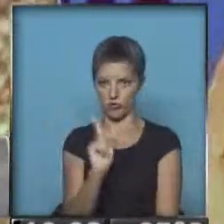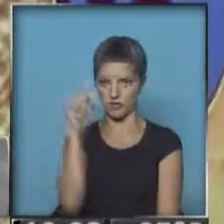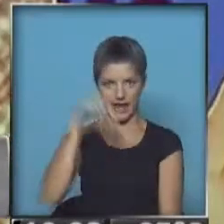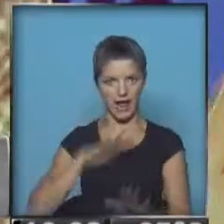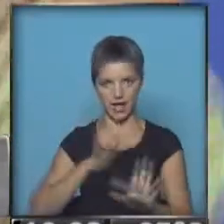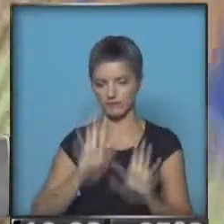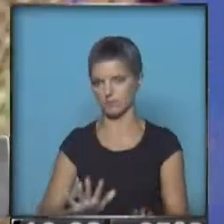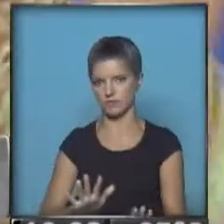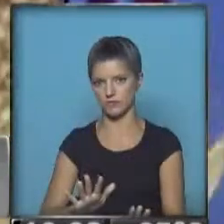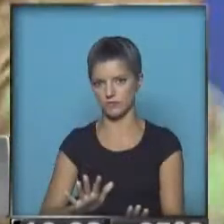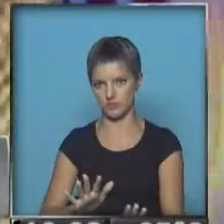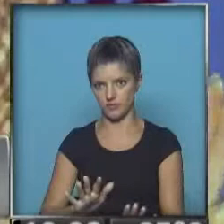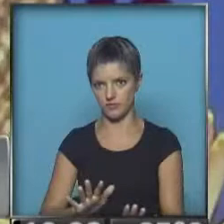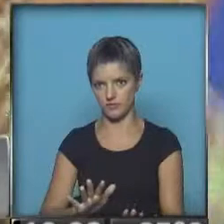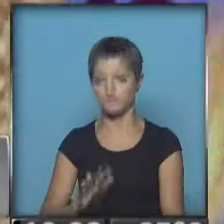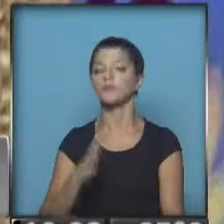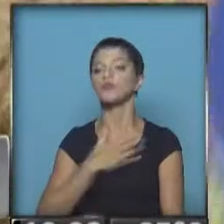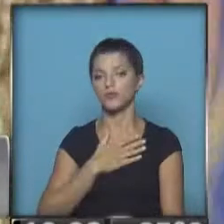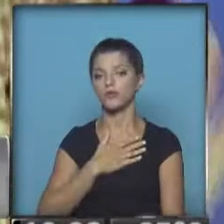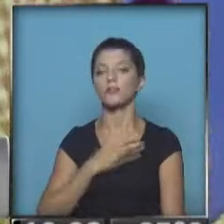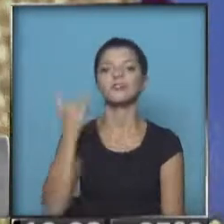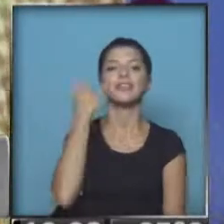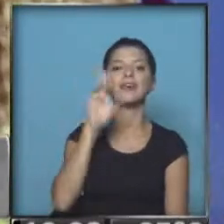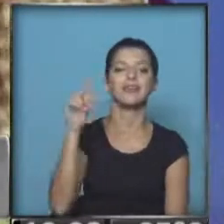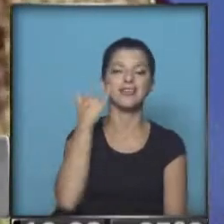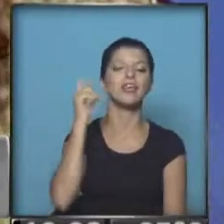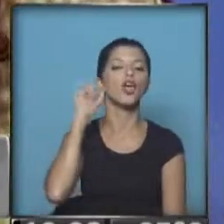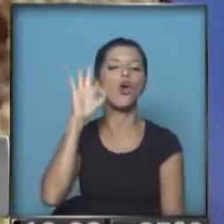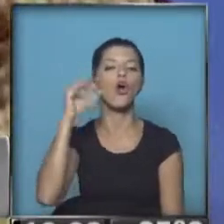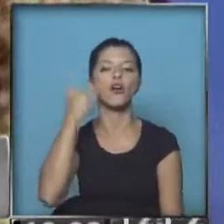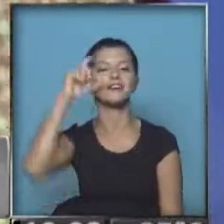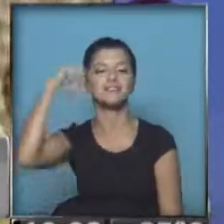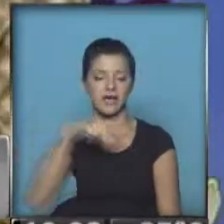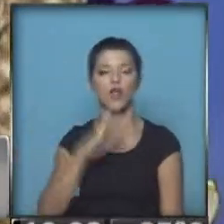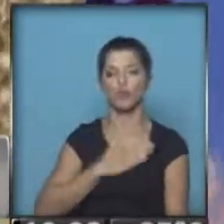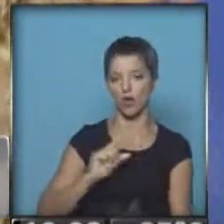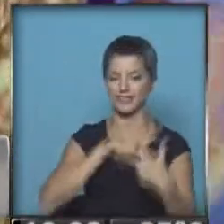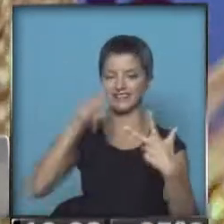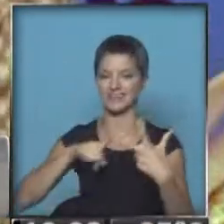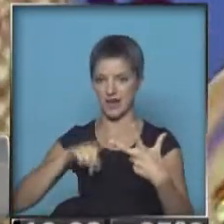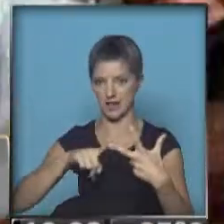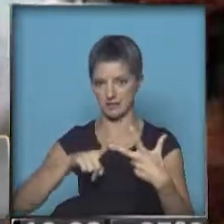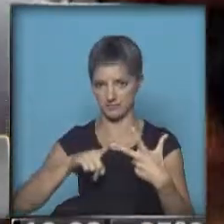así, levantar la posición histórica de Irigoyen y Perón. Tercera posición, que es,